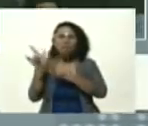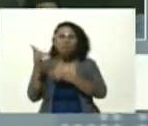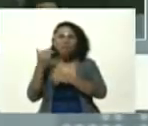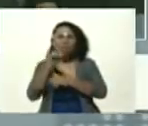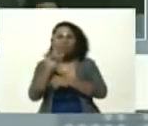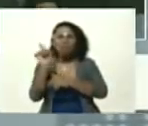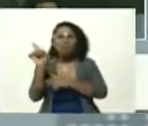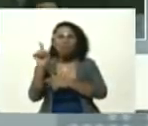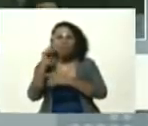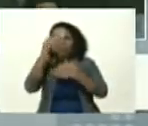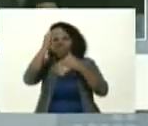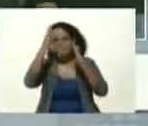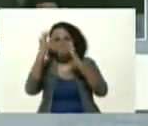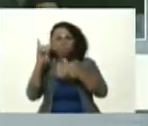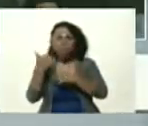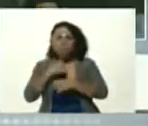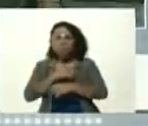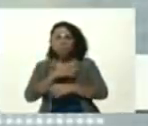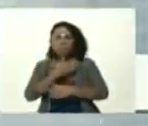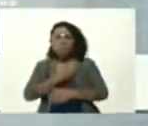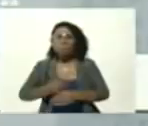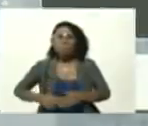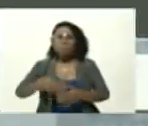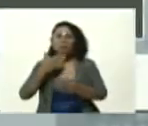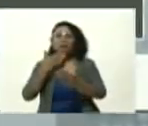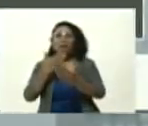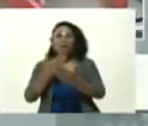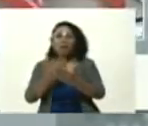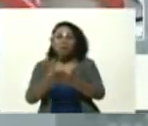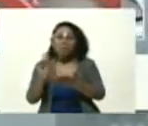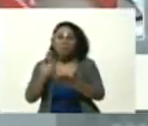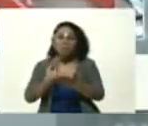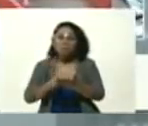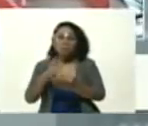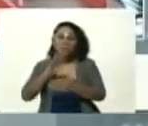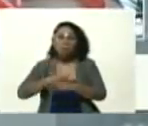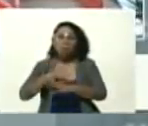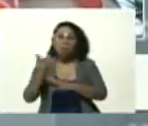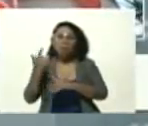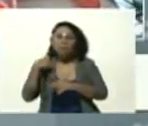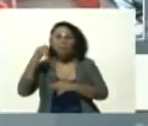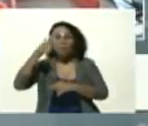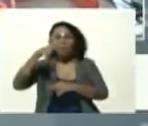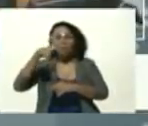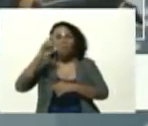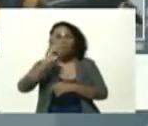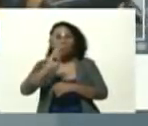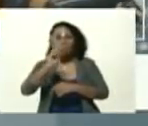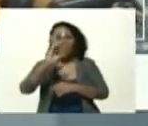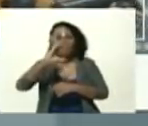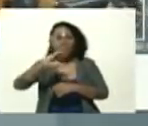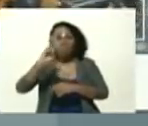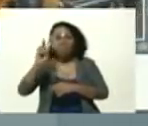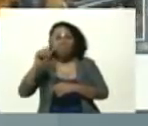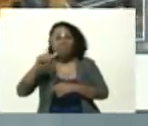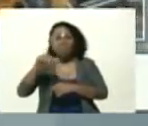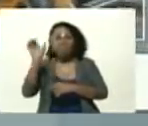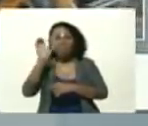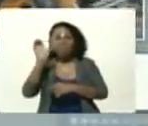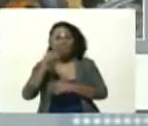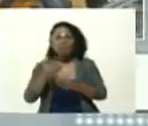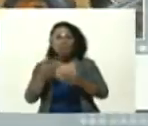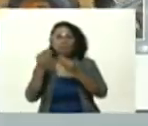estamos atendiendo. Así que, presidente, gracias de nuevo. Gracias porque la ciudad universitaria de Caracas le